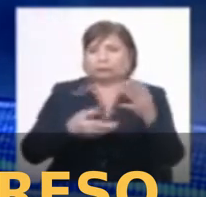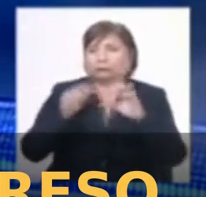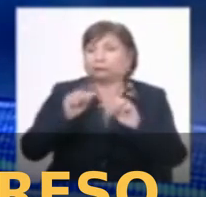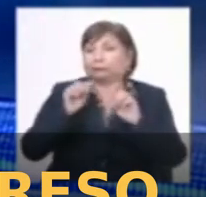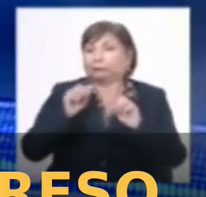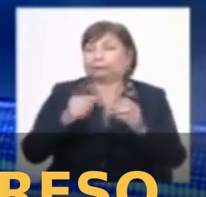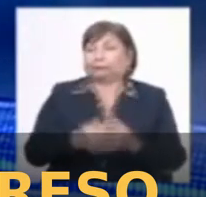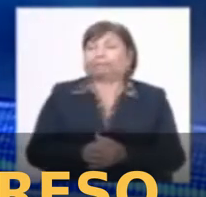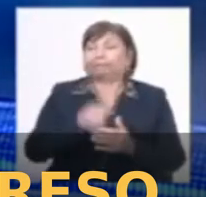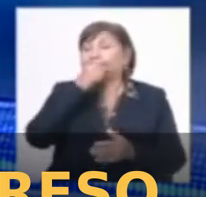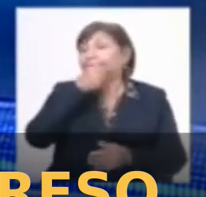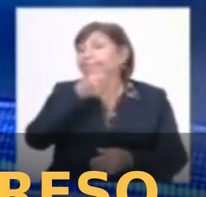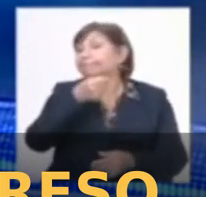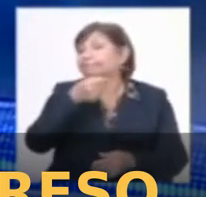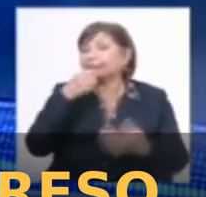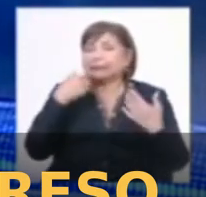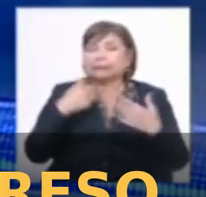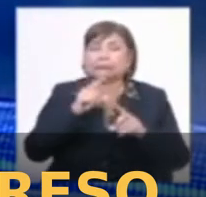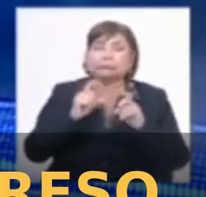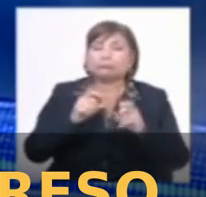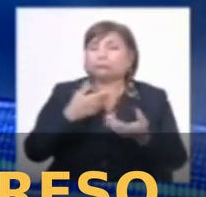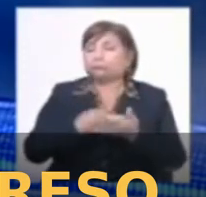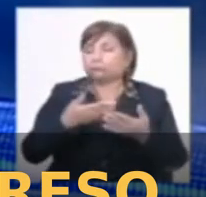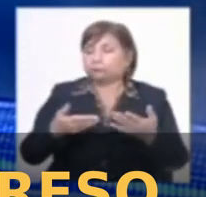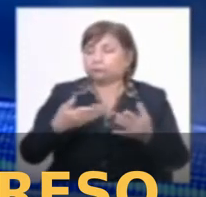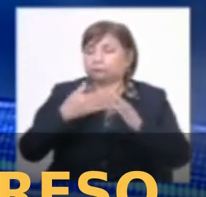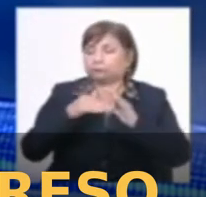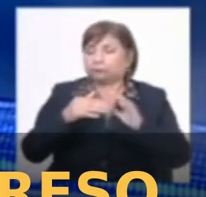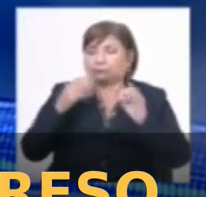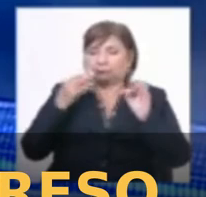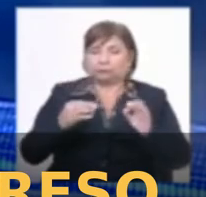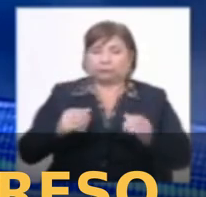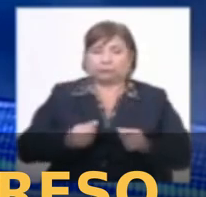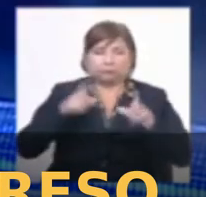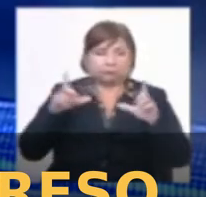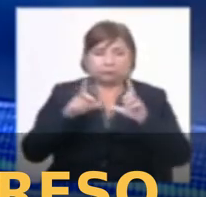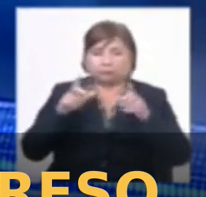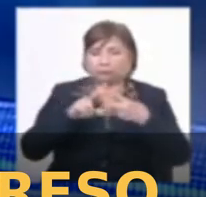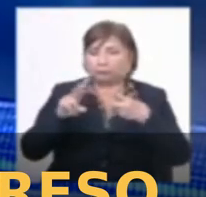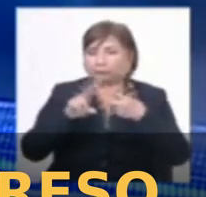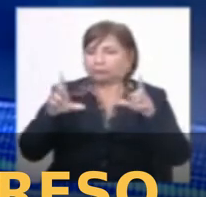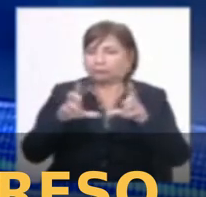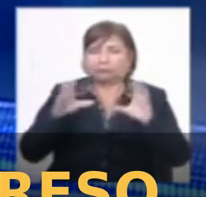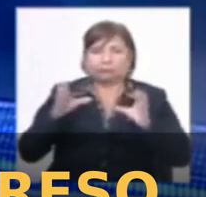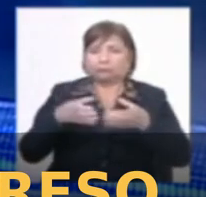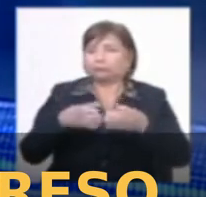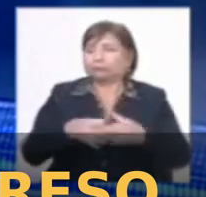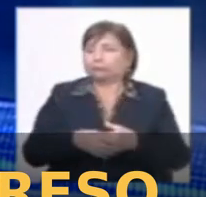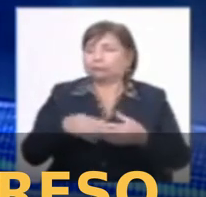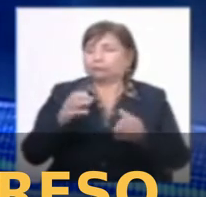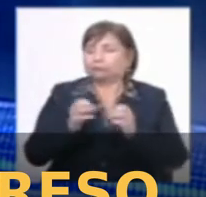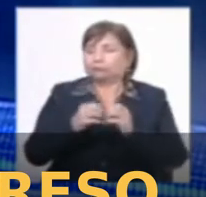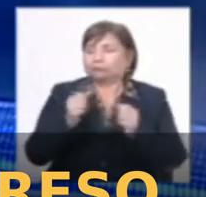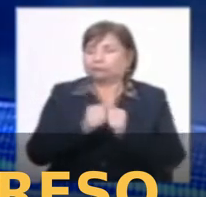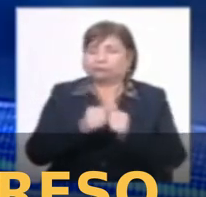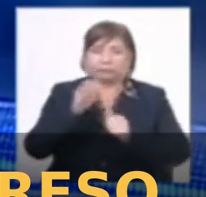estas declaraciones que hemos obtenido a través de esta transmisión en vivo de Congreso Televisión en la Comisión